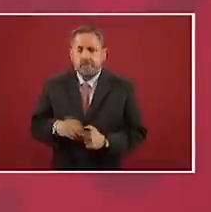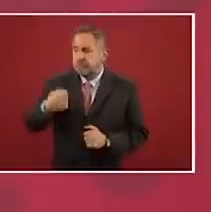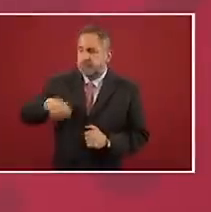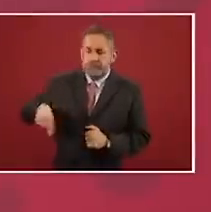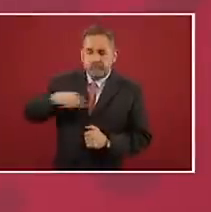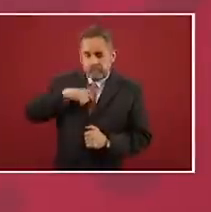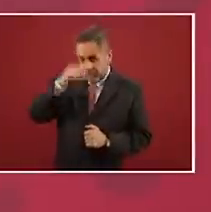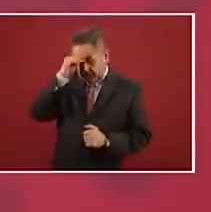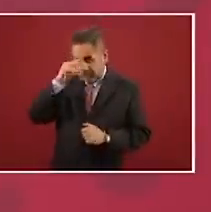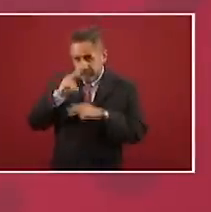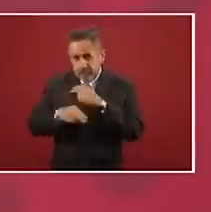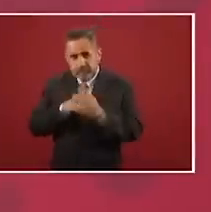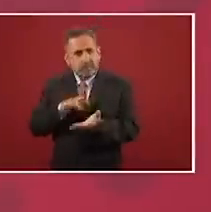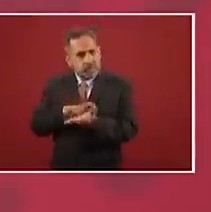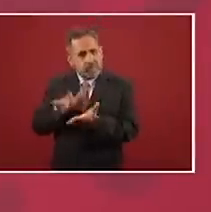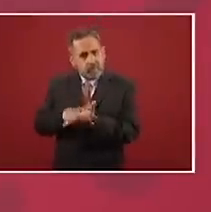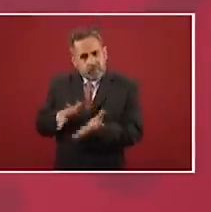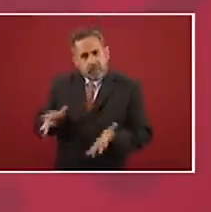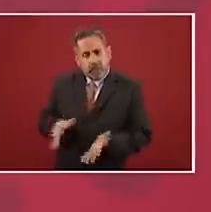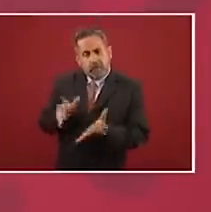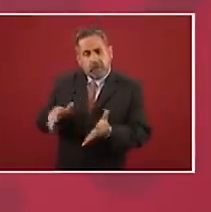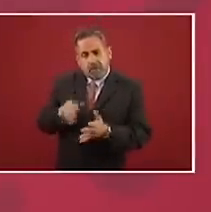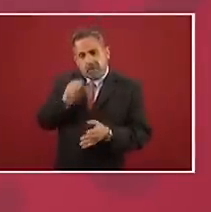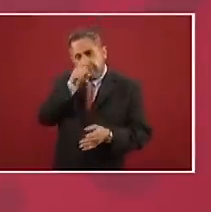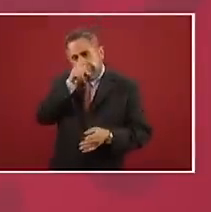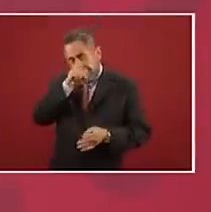nosotros vamos a impulsar mucho